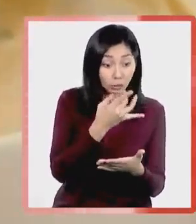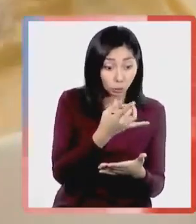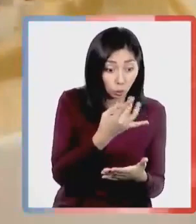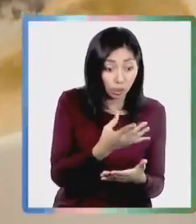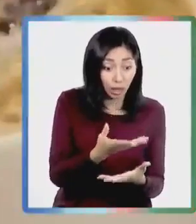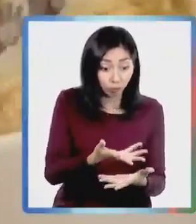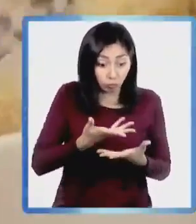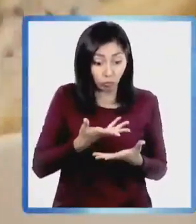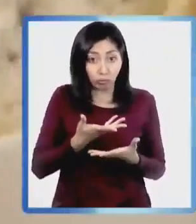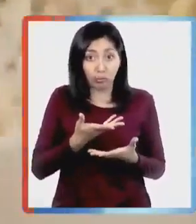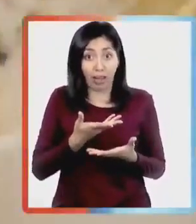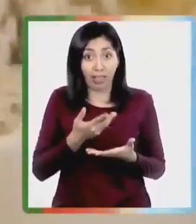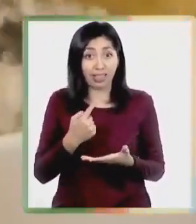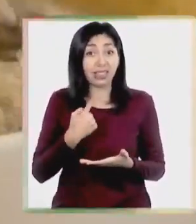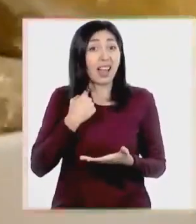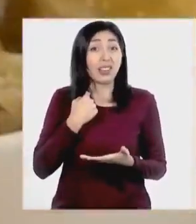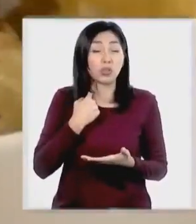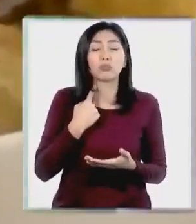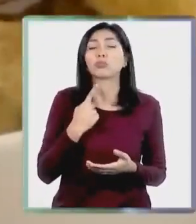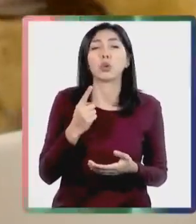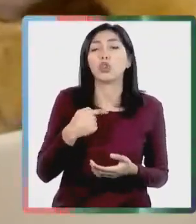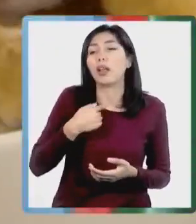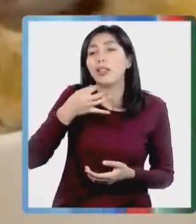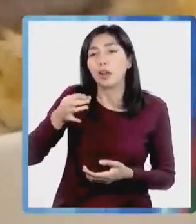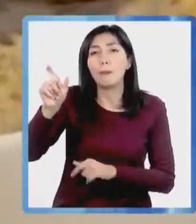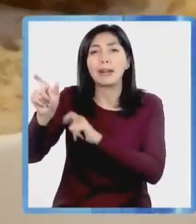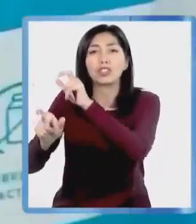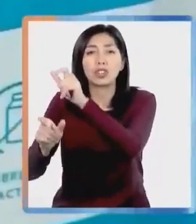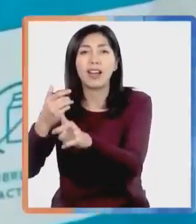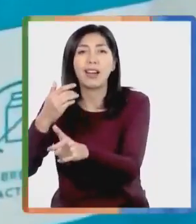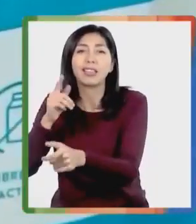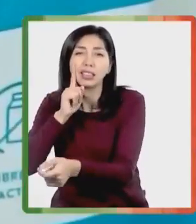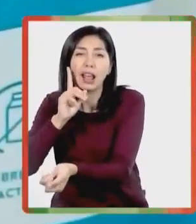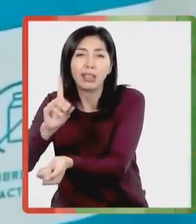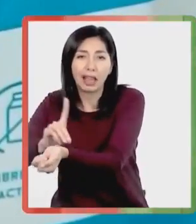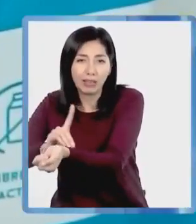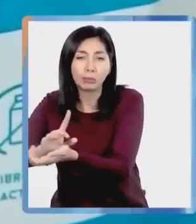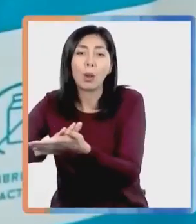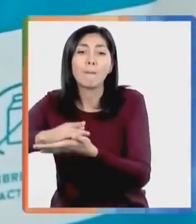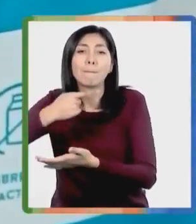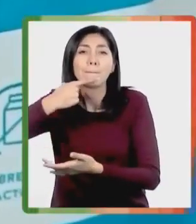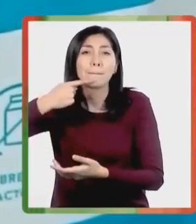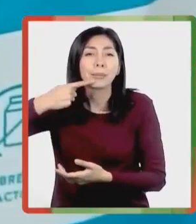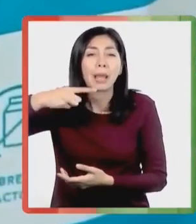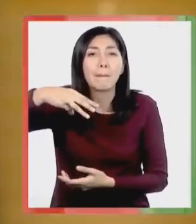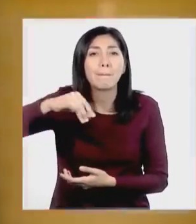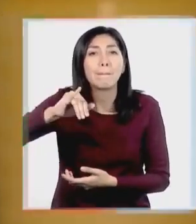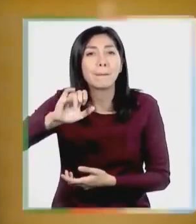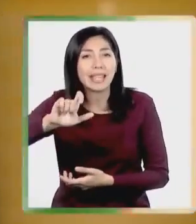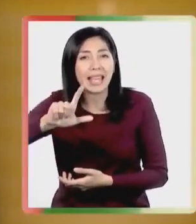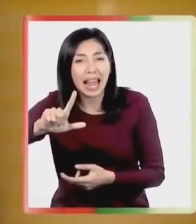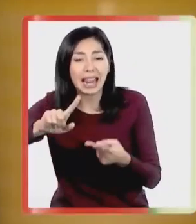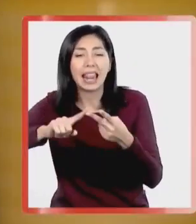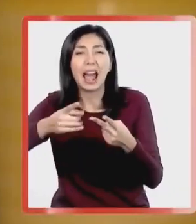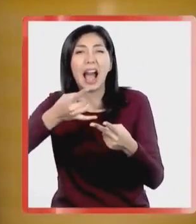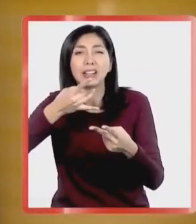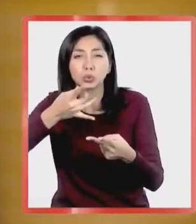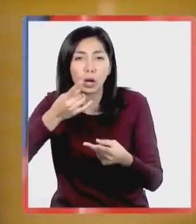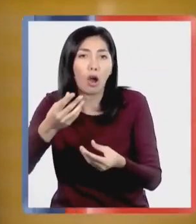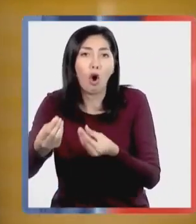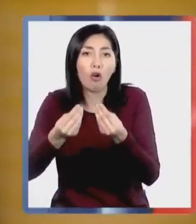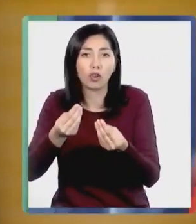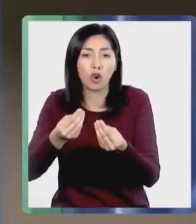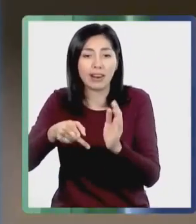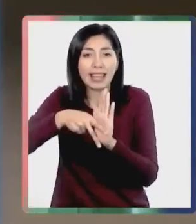como directo, salvo, como le digo, en las personas que tienen diabetes, en donde al consumir azúcar o miel, sus niveles de azúcar se van a elevar